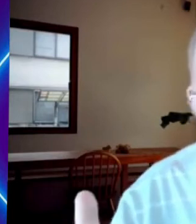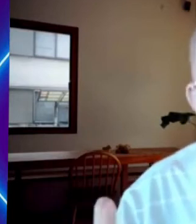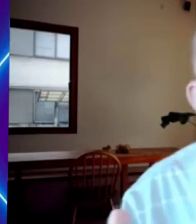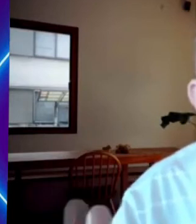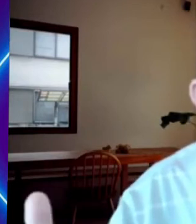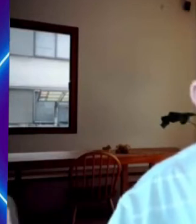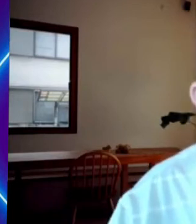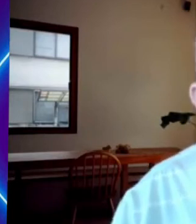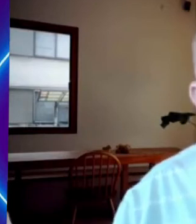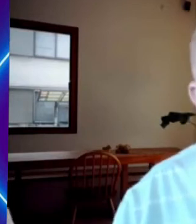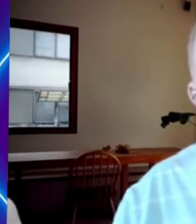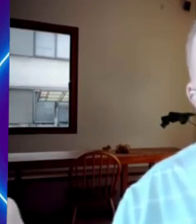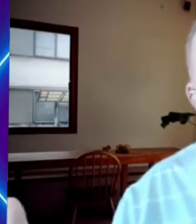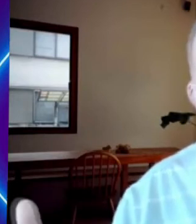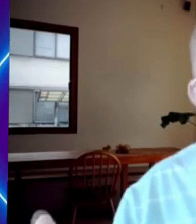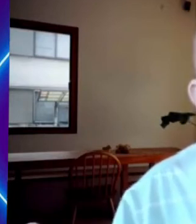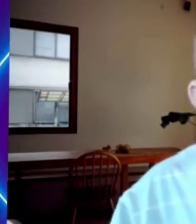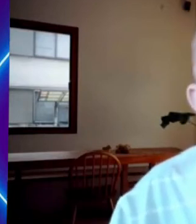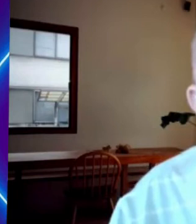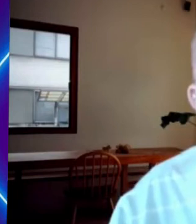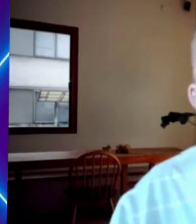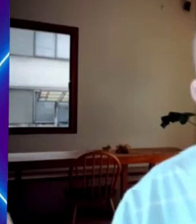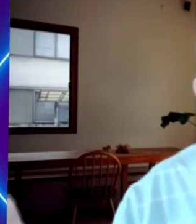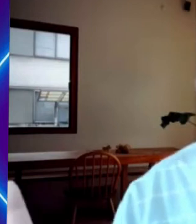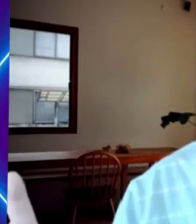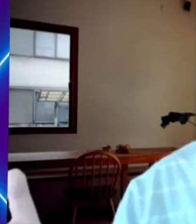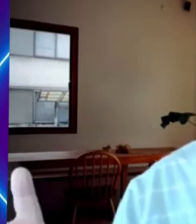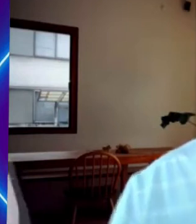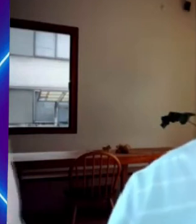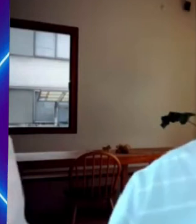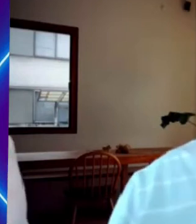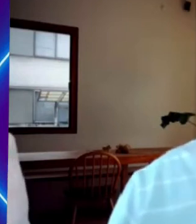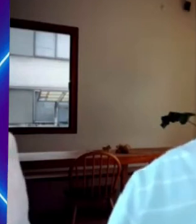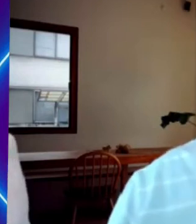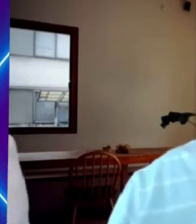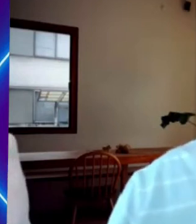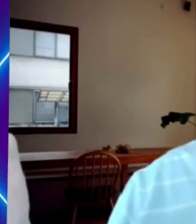Putin quiere beneficiar a la figura de Cristina Fernández de Kirchner?